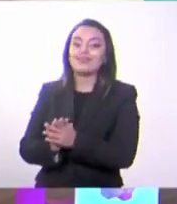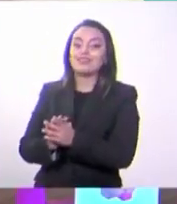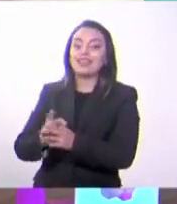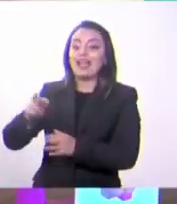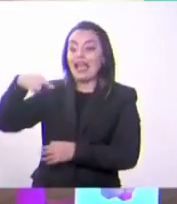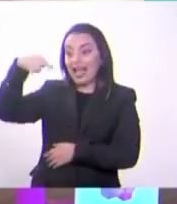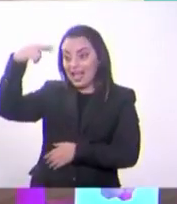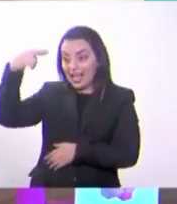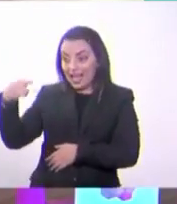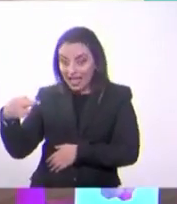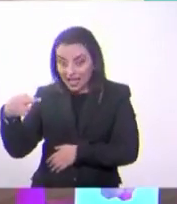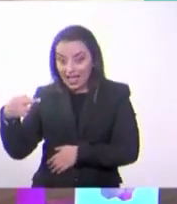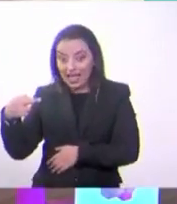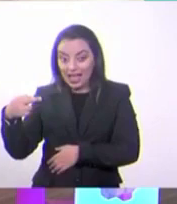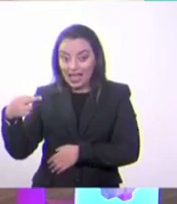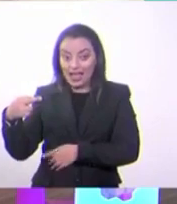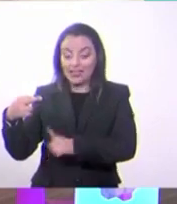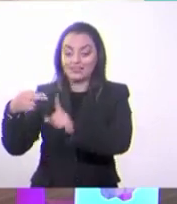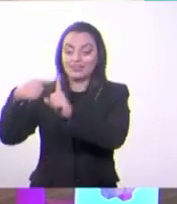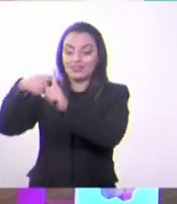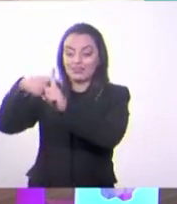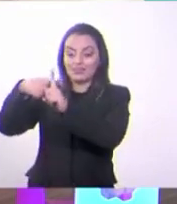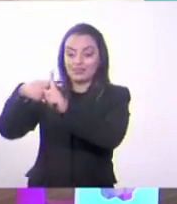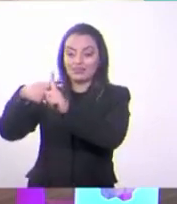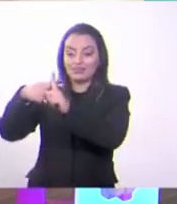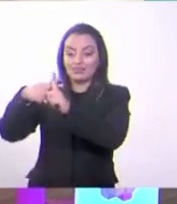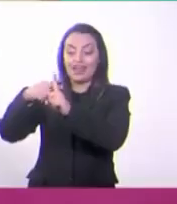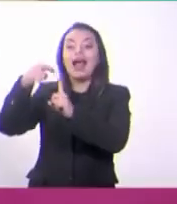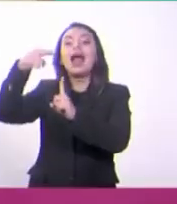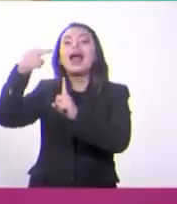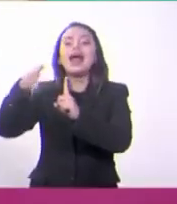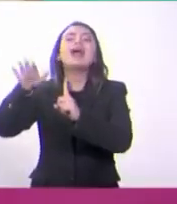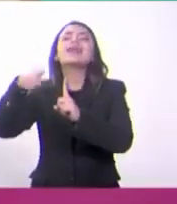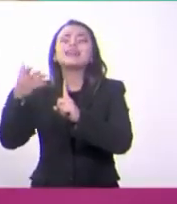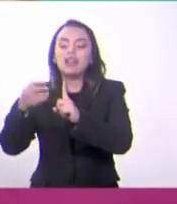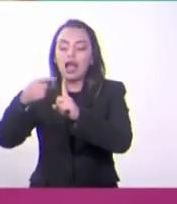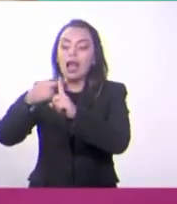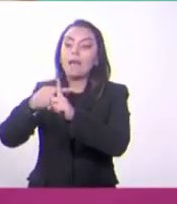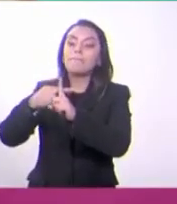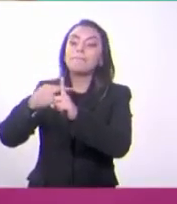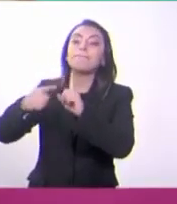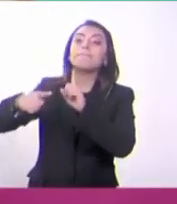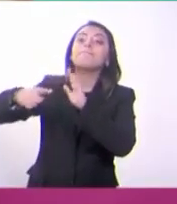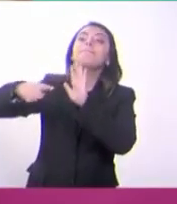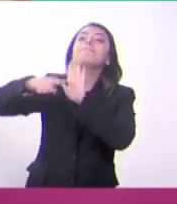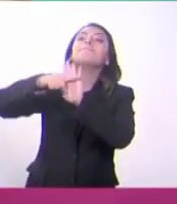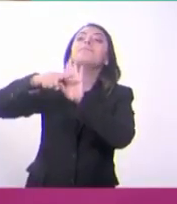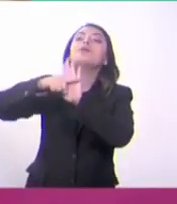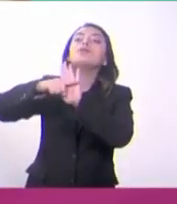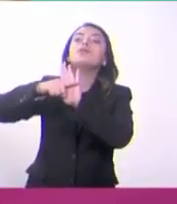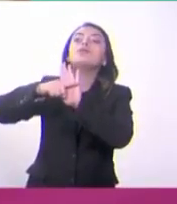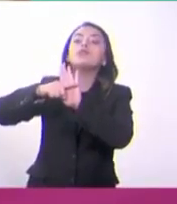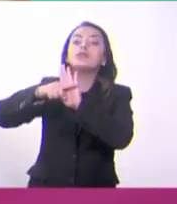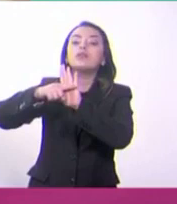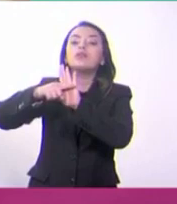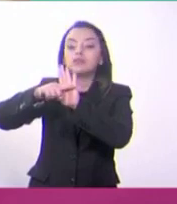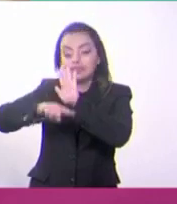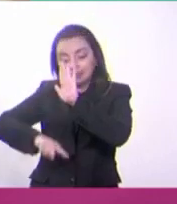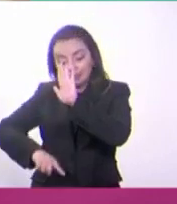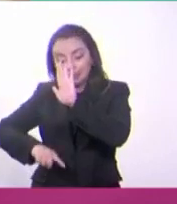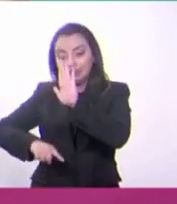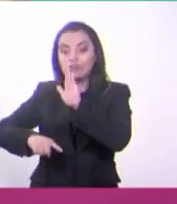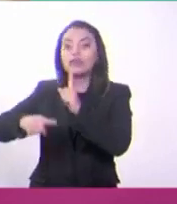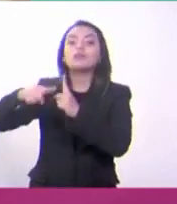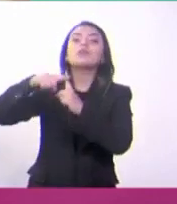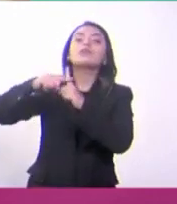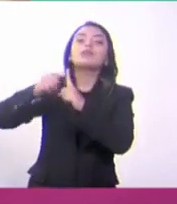todos. Estoy hablando los negativos Y y los positivos. estamos agarrándolos Ay, en sí, el eje Y. siempre me confundo. Estoy aquí, ¿verdad? El segundo